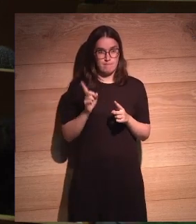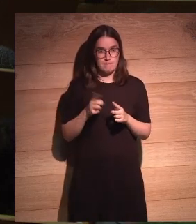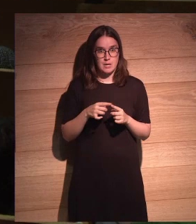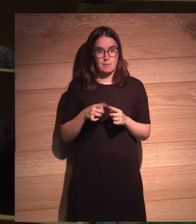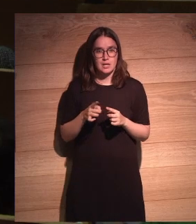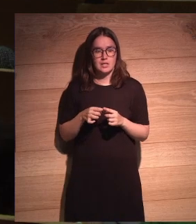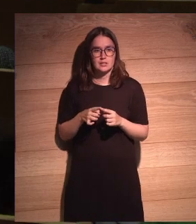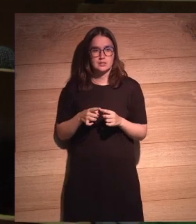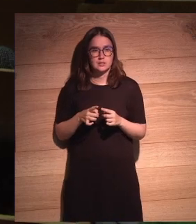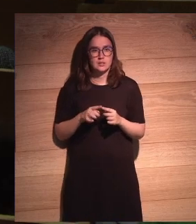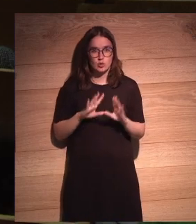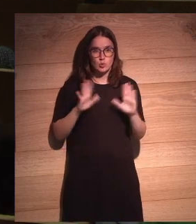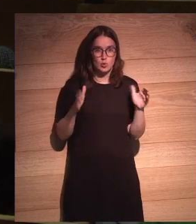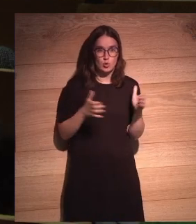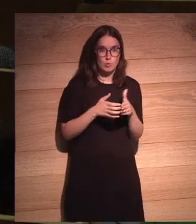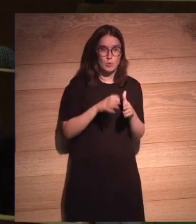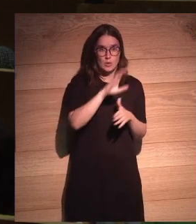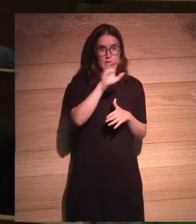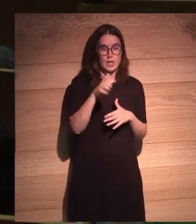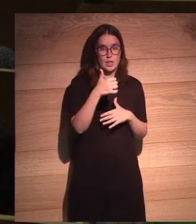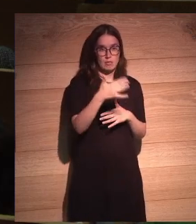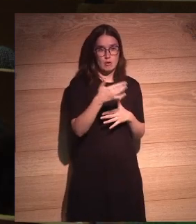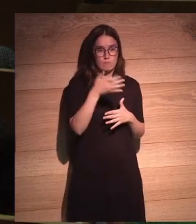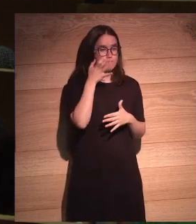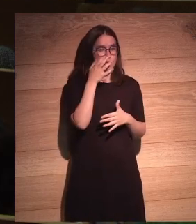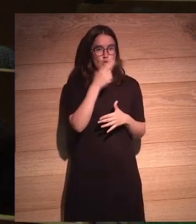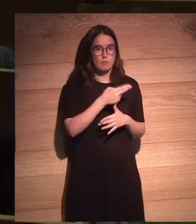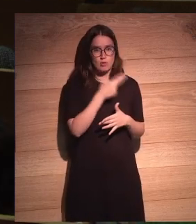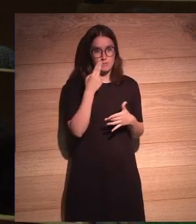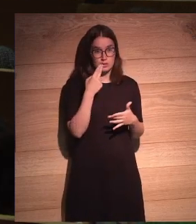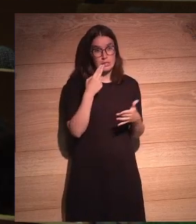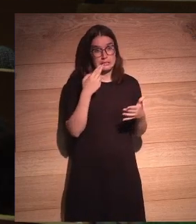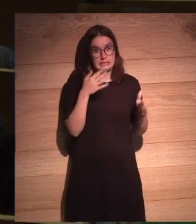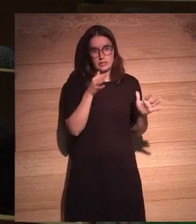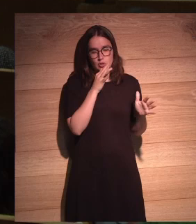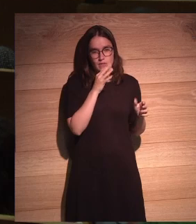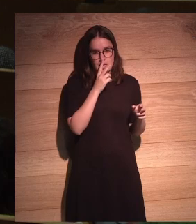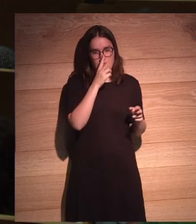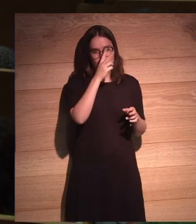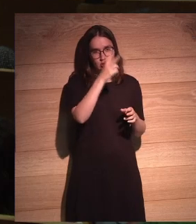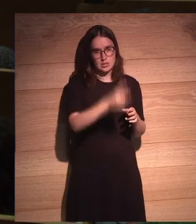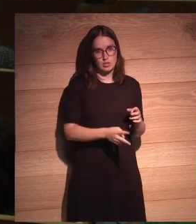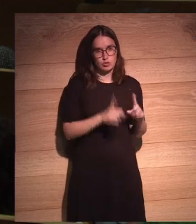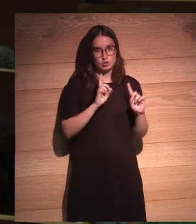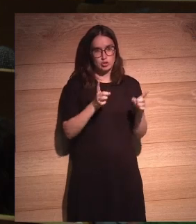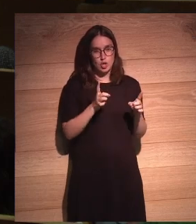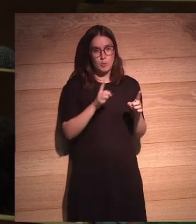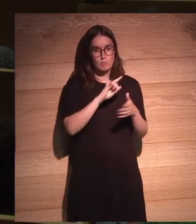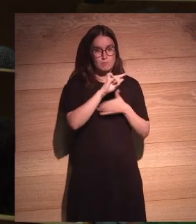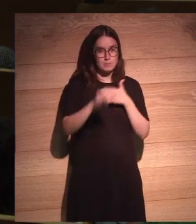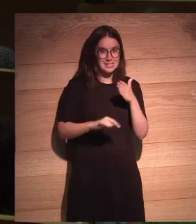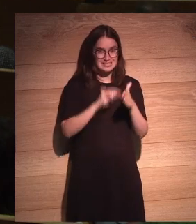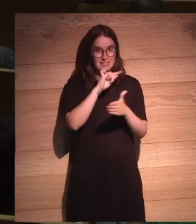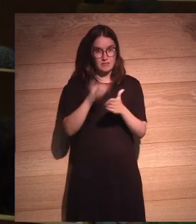primer grupo de 5 que realmente se comprometieron, y aún así en 2 años solamente hemos conseguido firmar